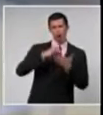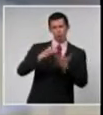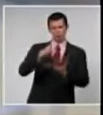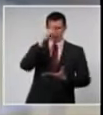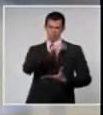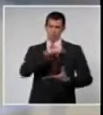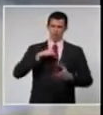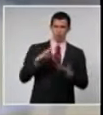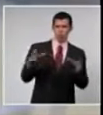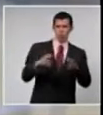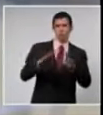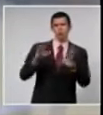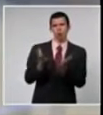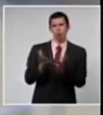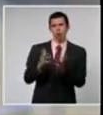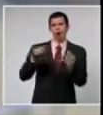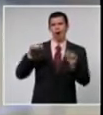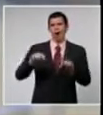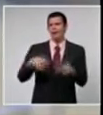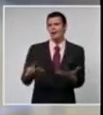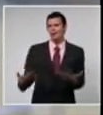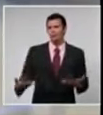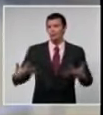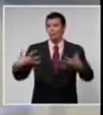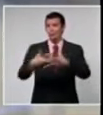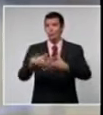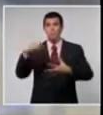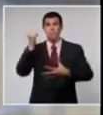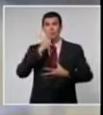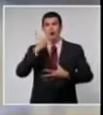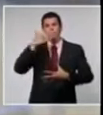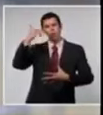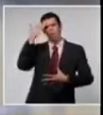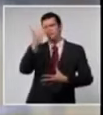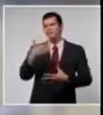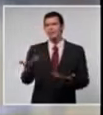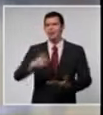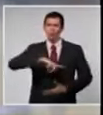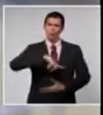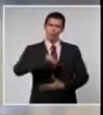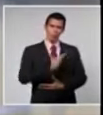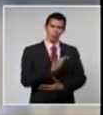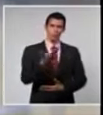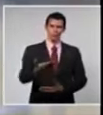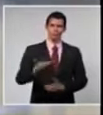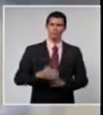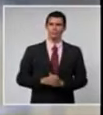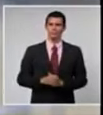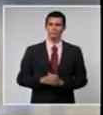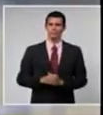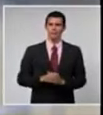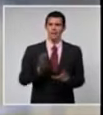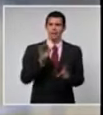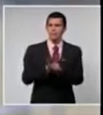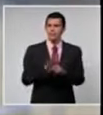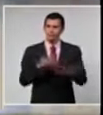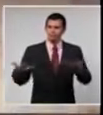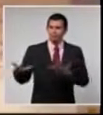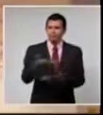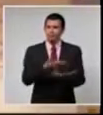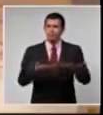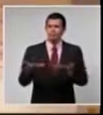Lírico Nacional de Cuba se unen en encuentros virtuales para presentar temas cubanos. Las colaboraciones iniciaron con la publicación hoy del